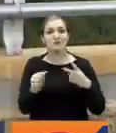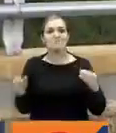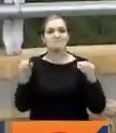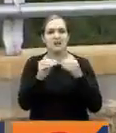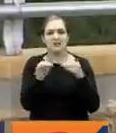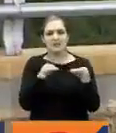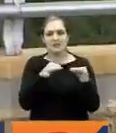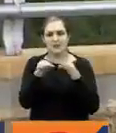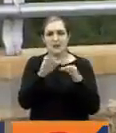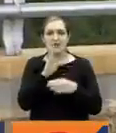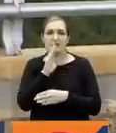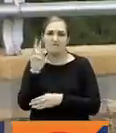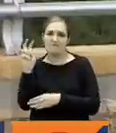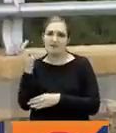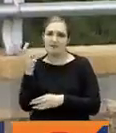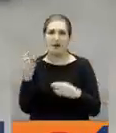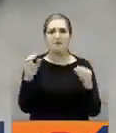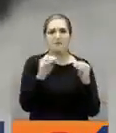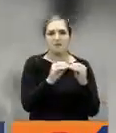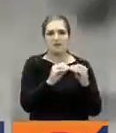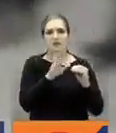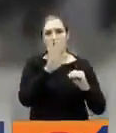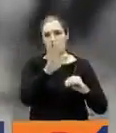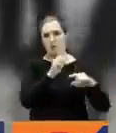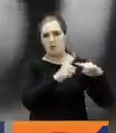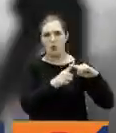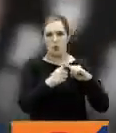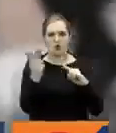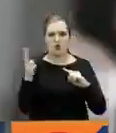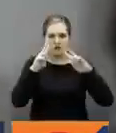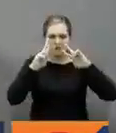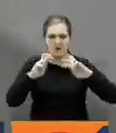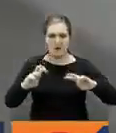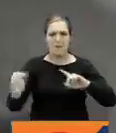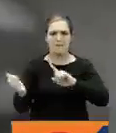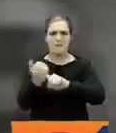detalles de esta investigación y los resultados que han permitido desarticular varias de estas bandas criminales.